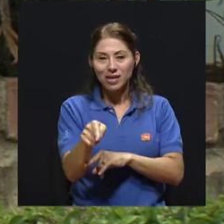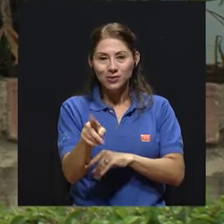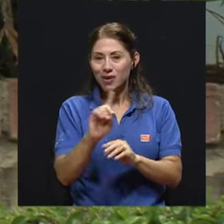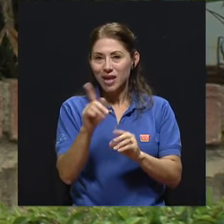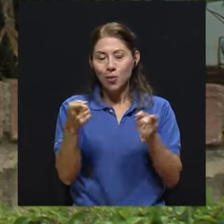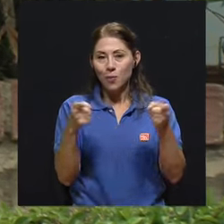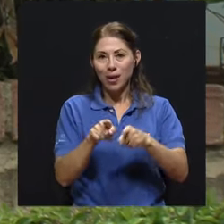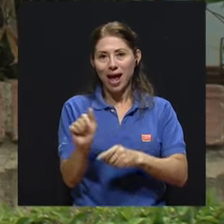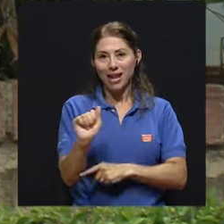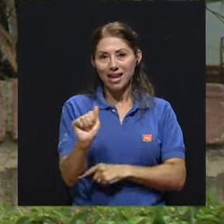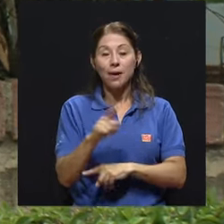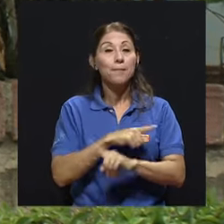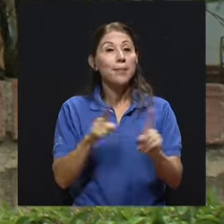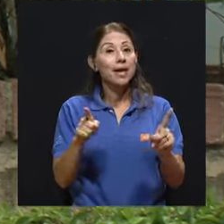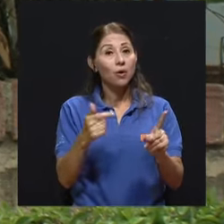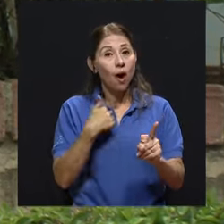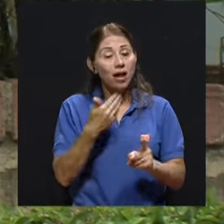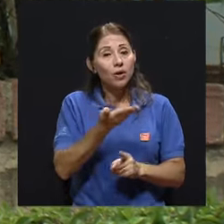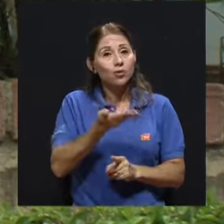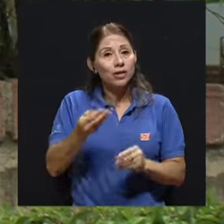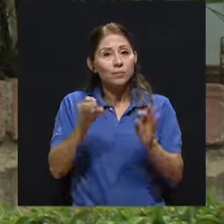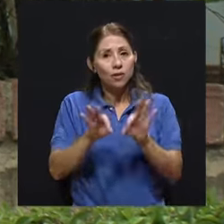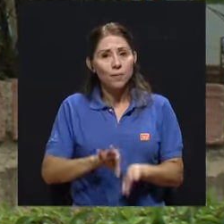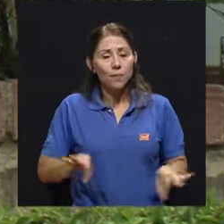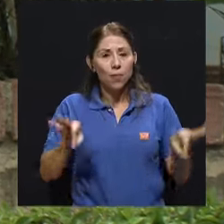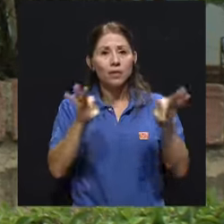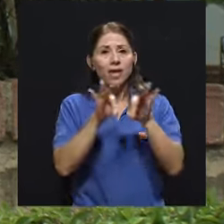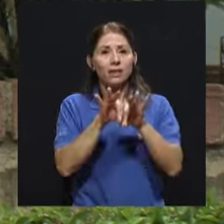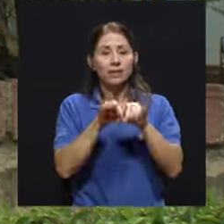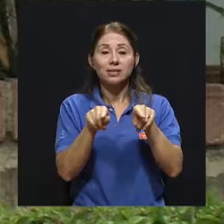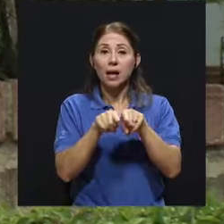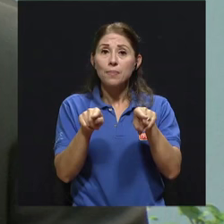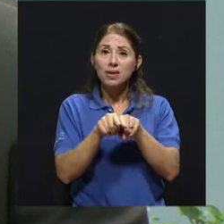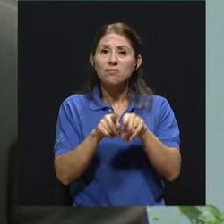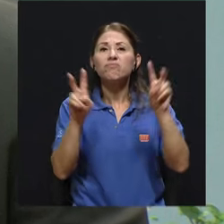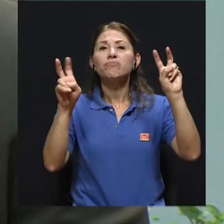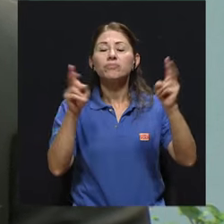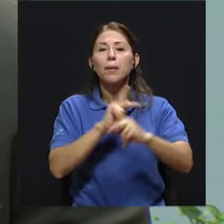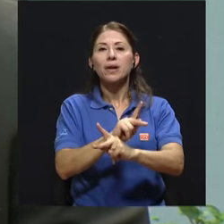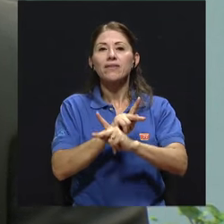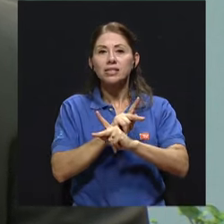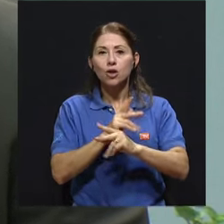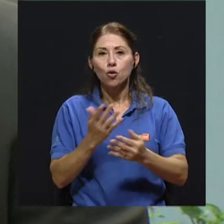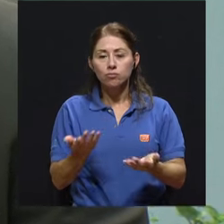Pero hay cosas muy importantes también, como es todo lo que tiene que ver con prevención.